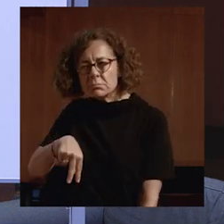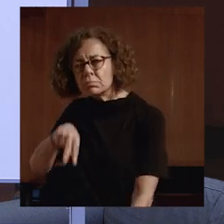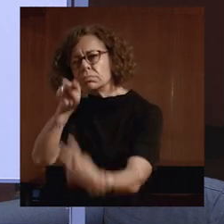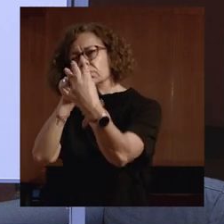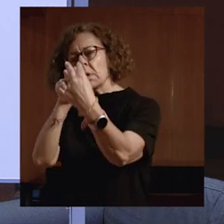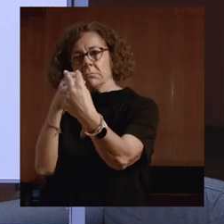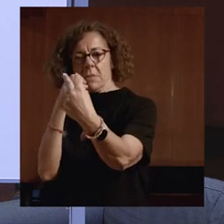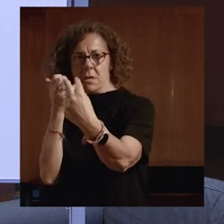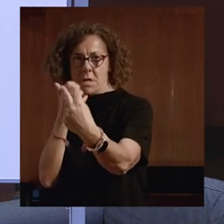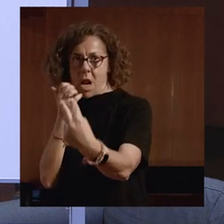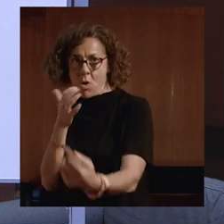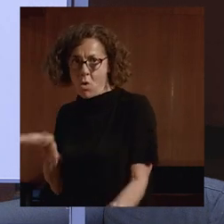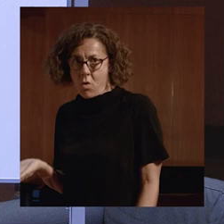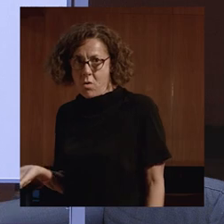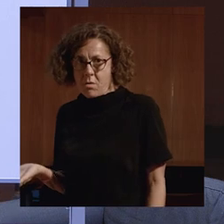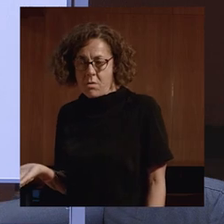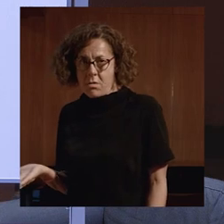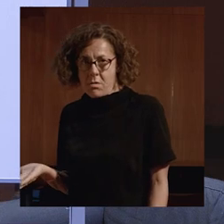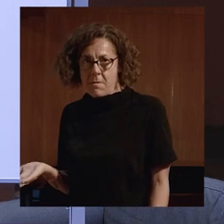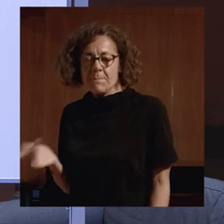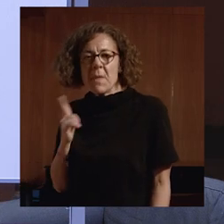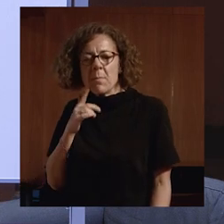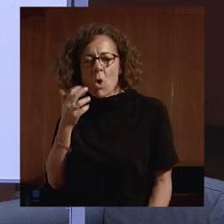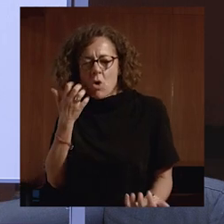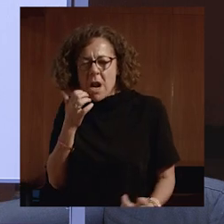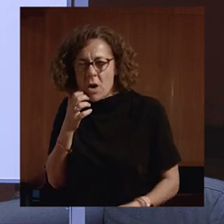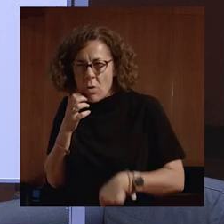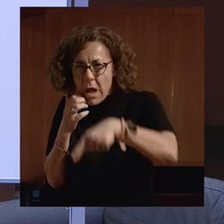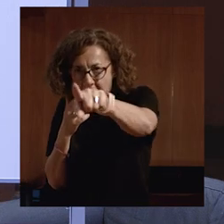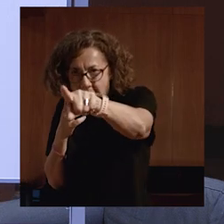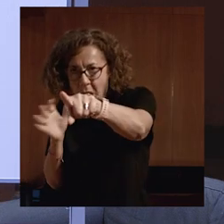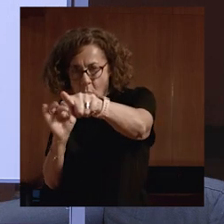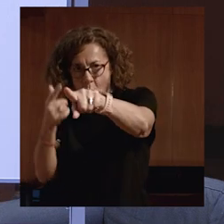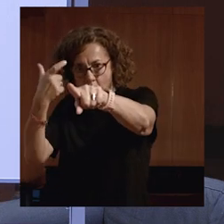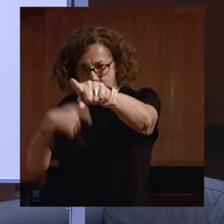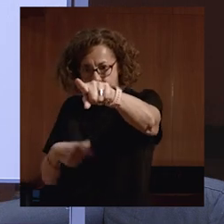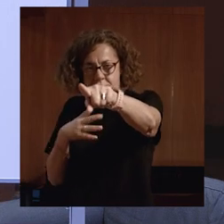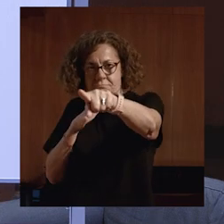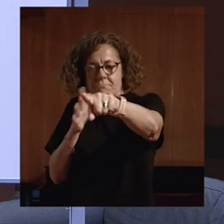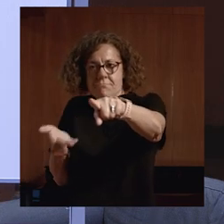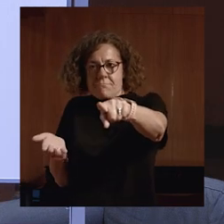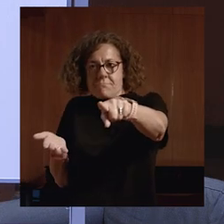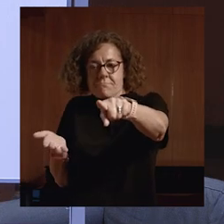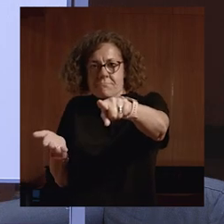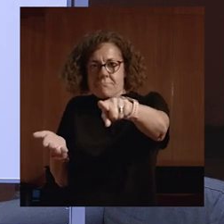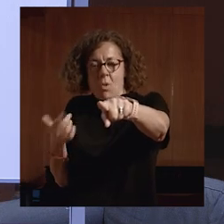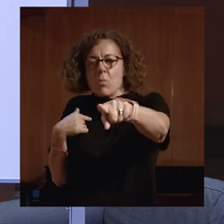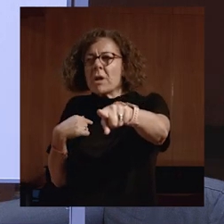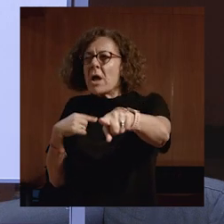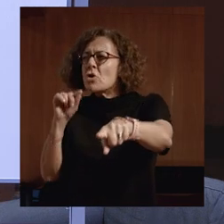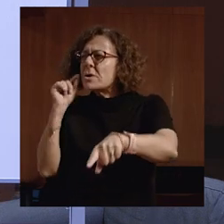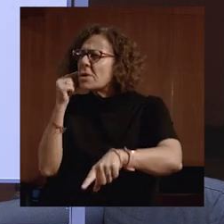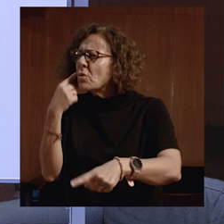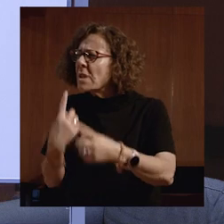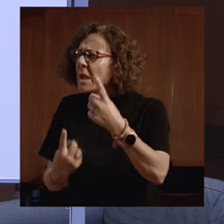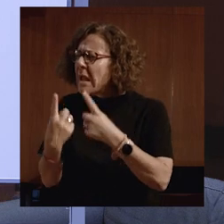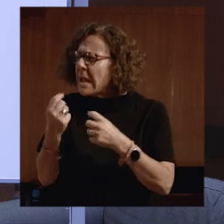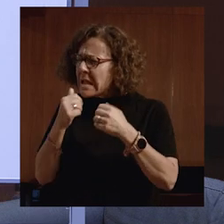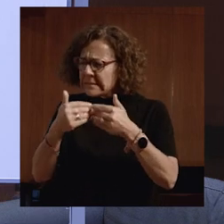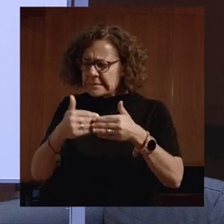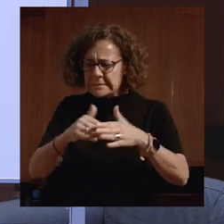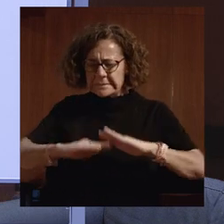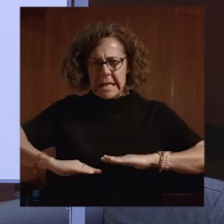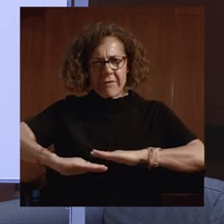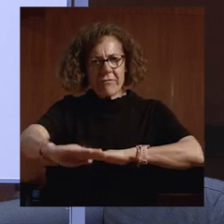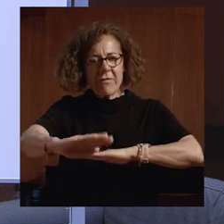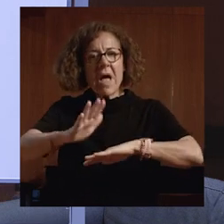muy raro. Pero sobre todo es raro para él o para ella. Porque no sé si lo habéis dado cuenta, a veces creo que el escenario está